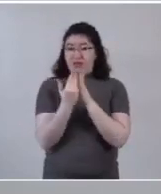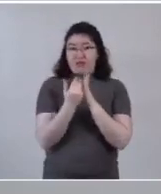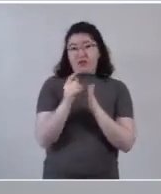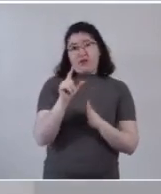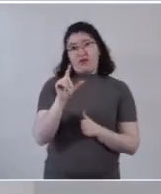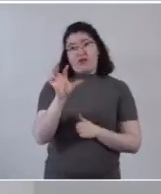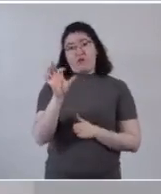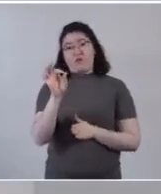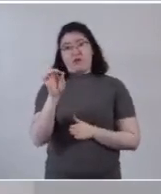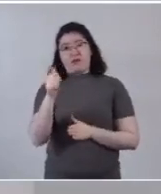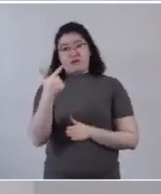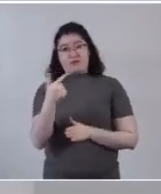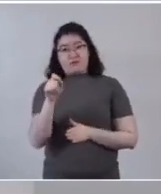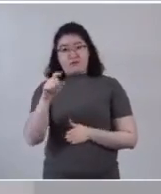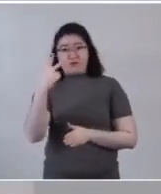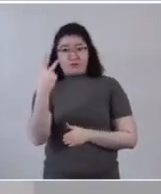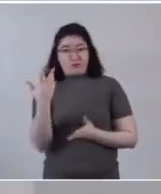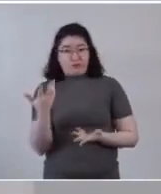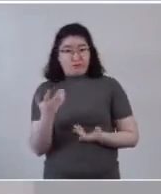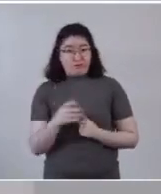47.2%. Sí.